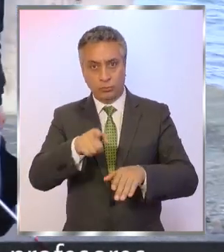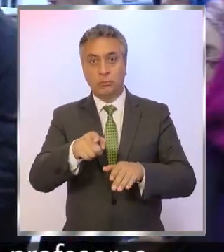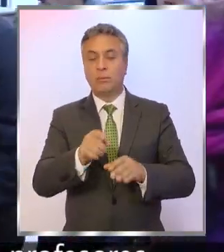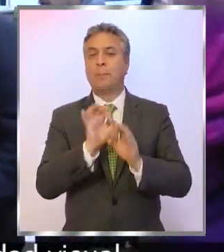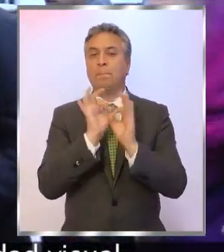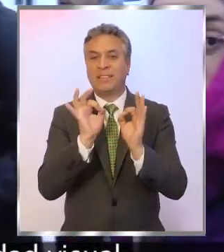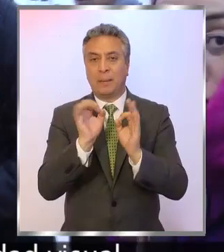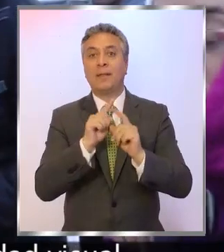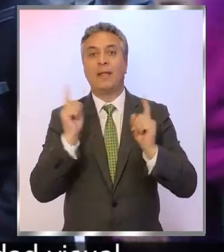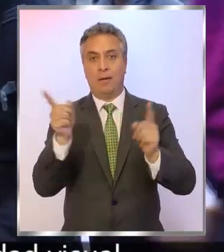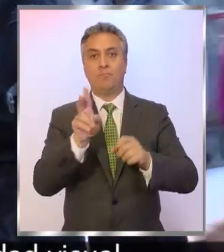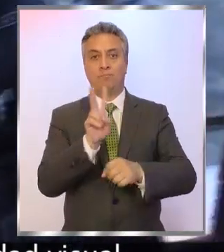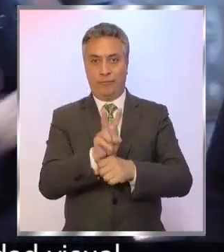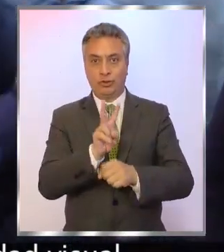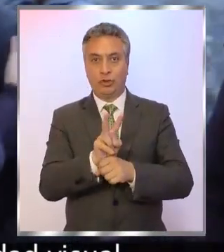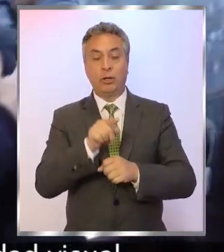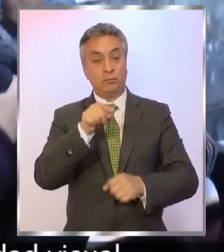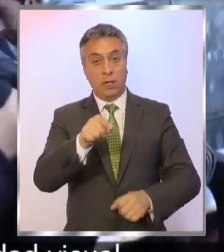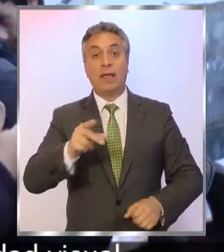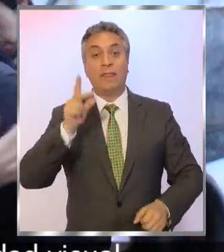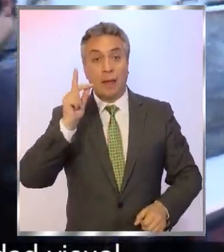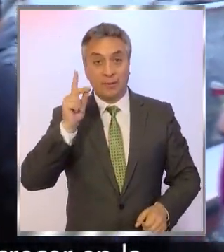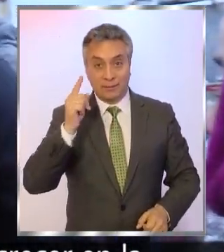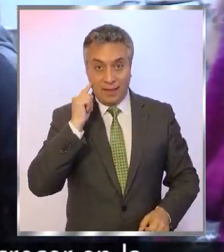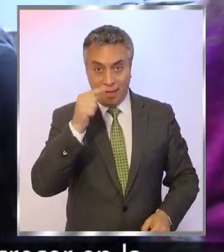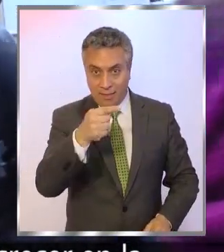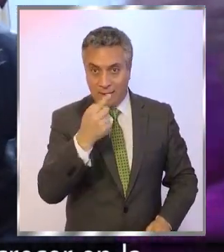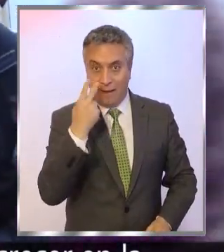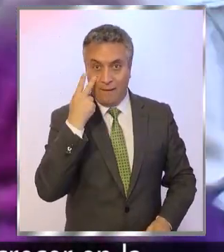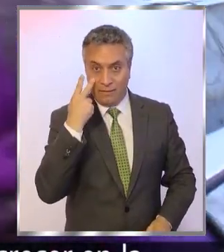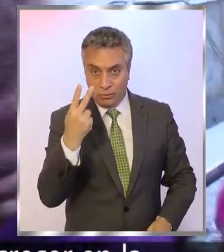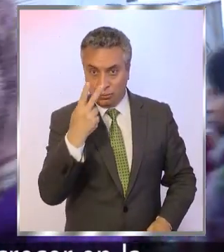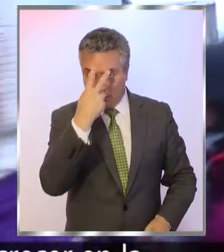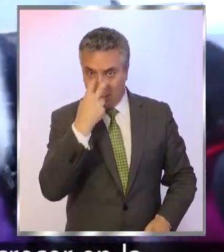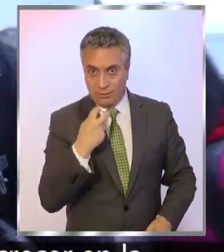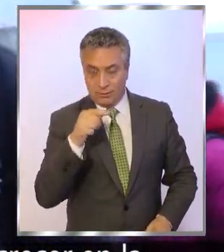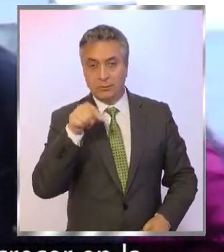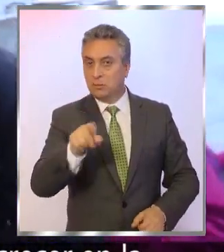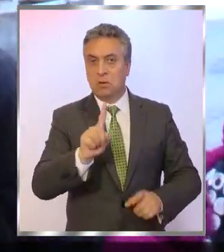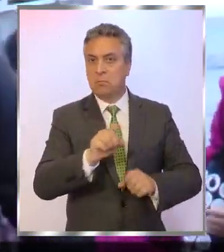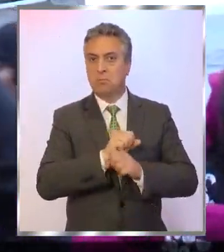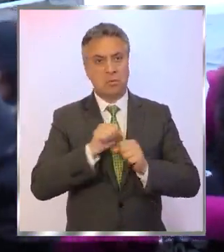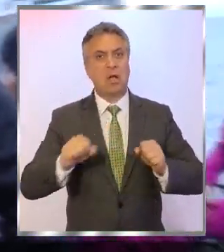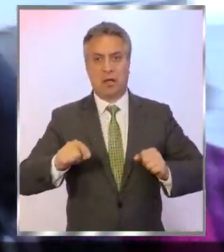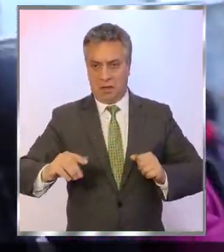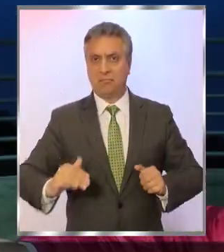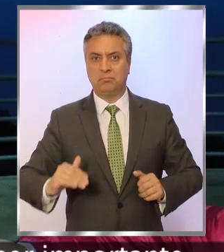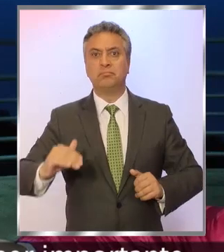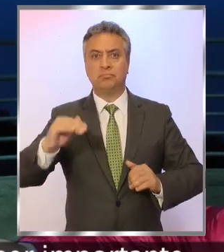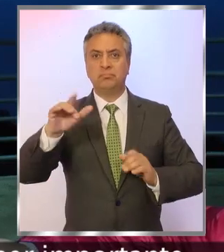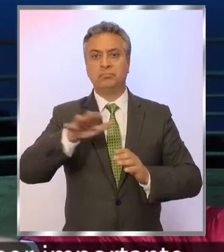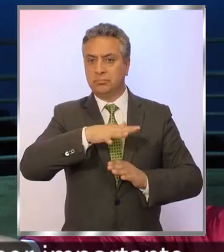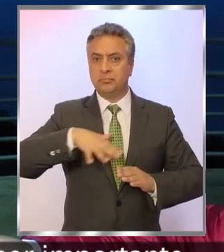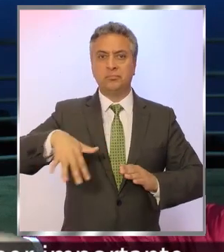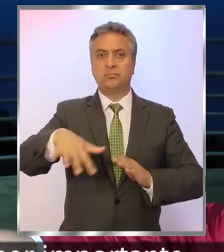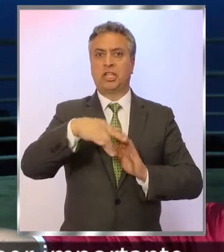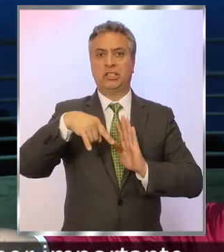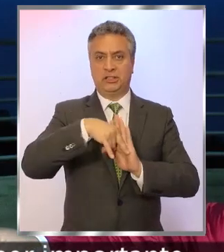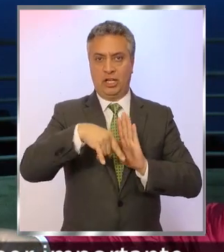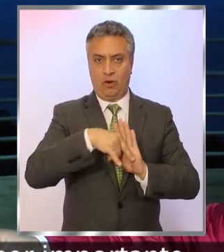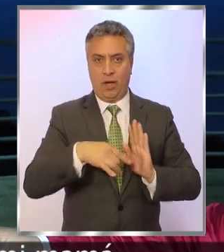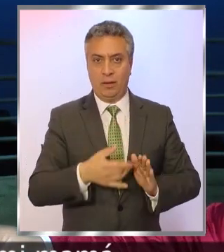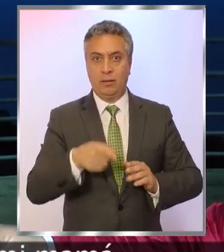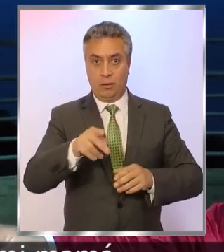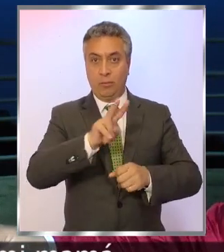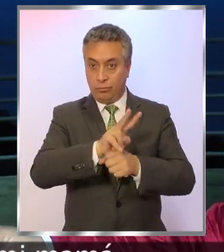profesores de esta manera su discapacidad visual no ha sido impedimento para crecer en la sociedad chilota apoyo de los profesores fue super